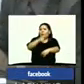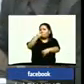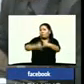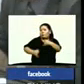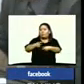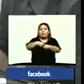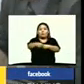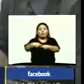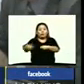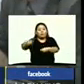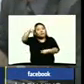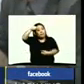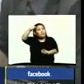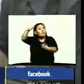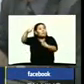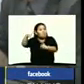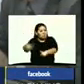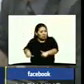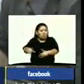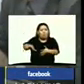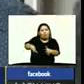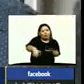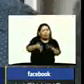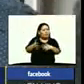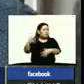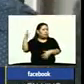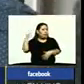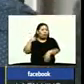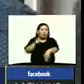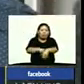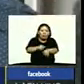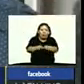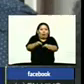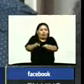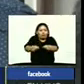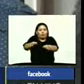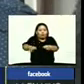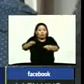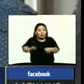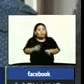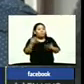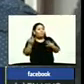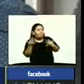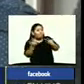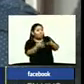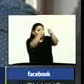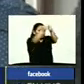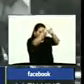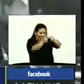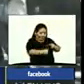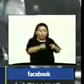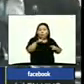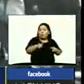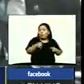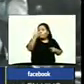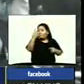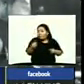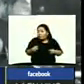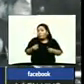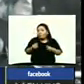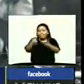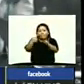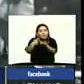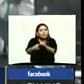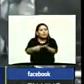para aprobarlo o incluso ya ha habido ocasiones en que se ha tardado más. Esperemos que este presupuesto que ha sido presentado este día, pues la discusión,